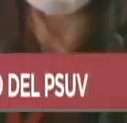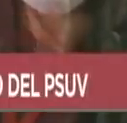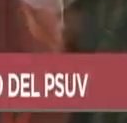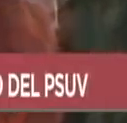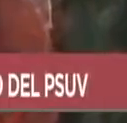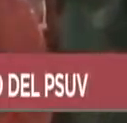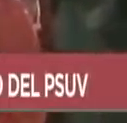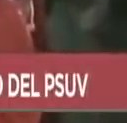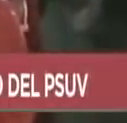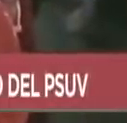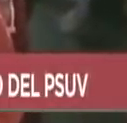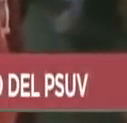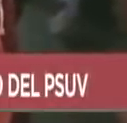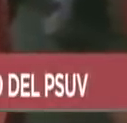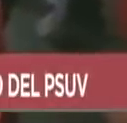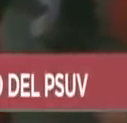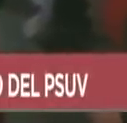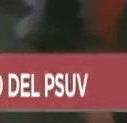¿Cómo están?